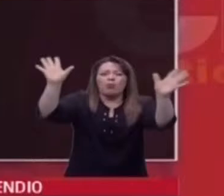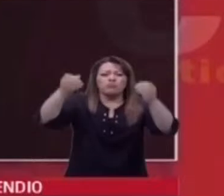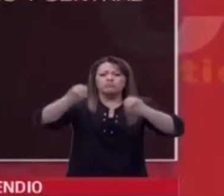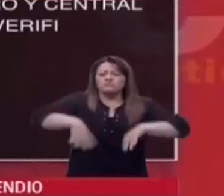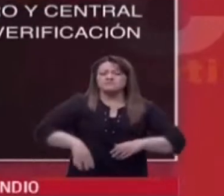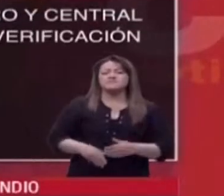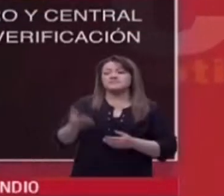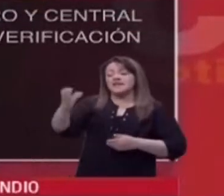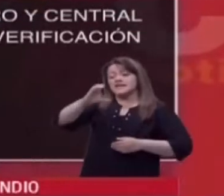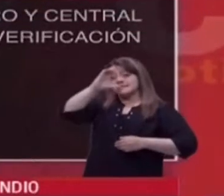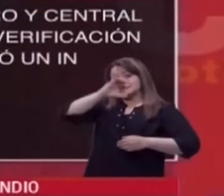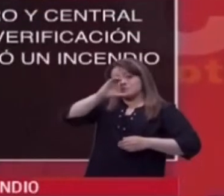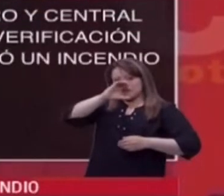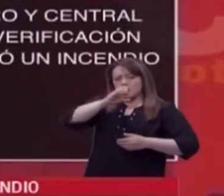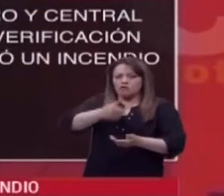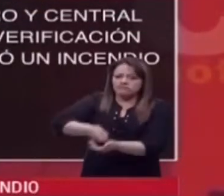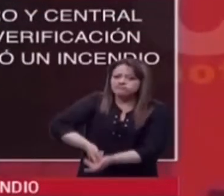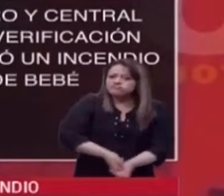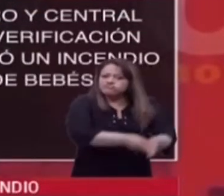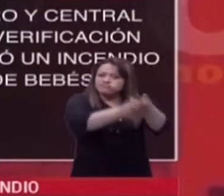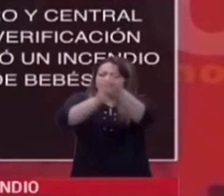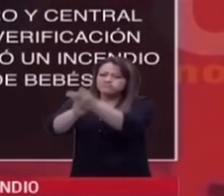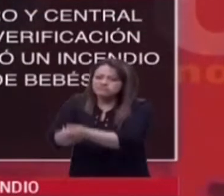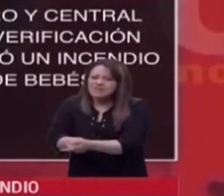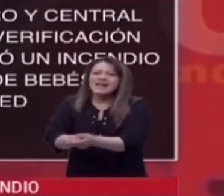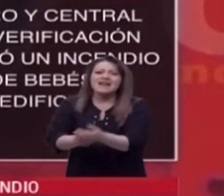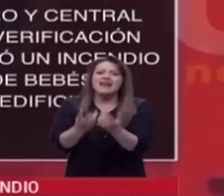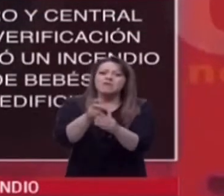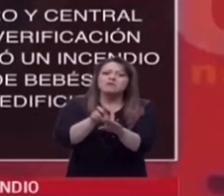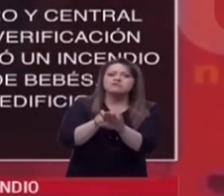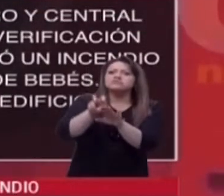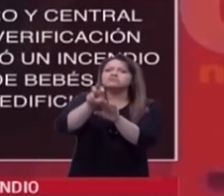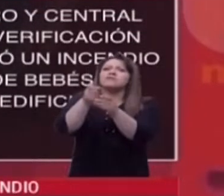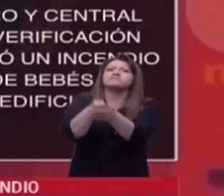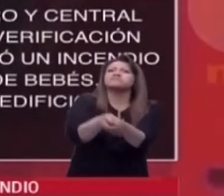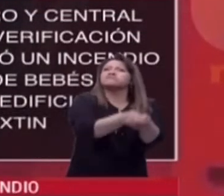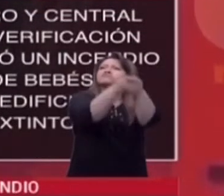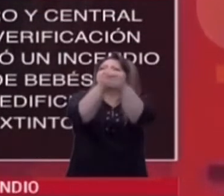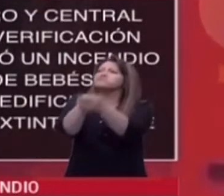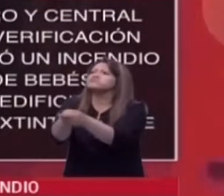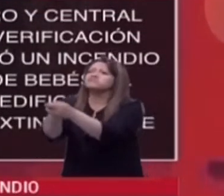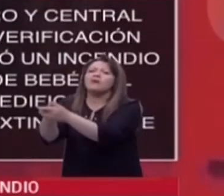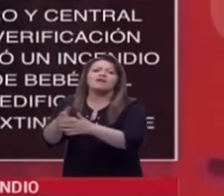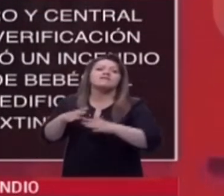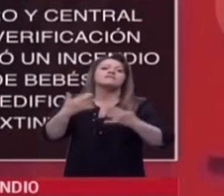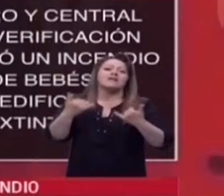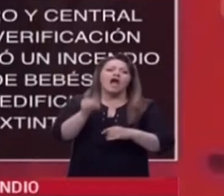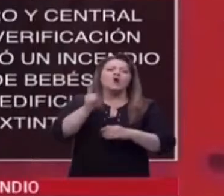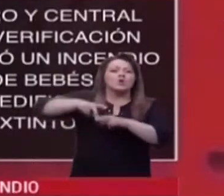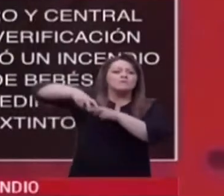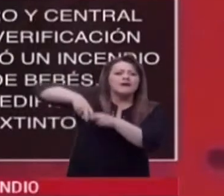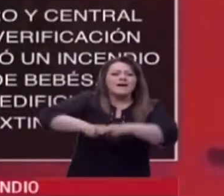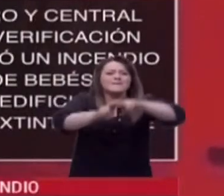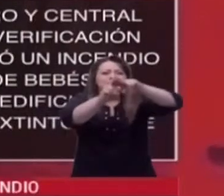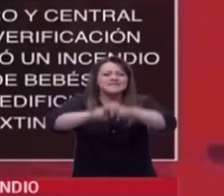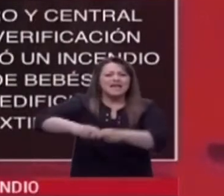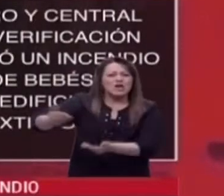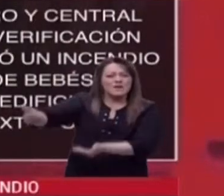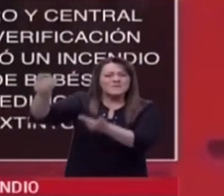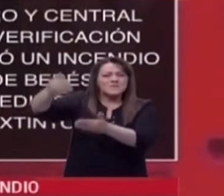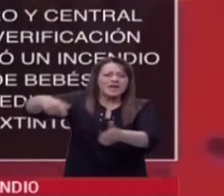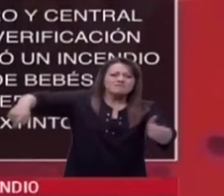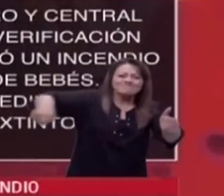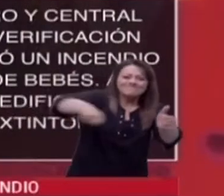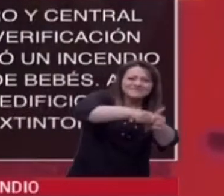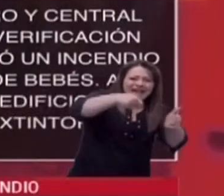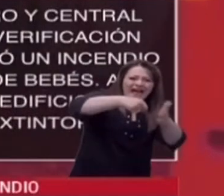estaciones Chapinero y Central realizaron labores de ventilación y verificación de puntos calientes donde se presentó un incendio a causa de una mecedora eléctrica de